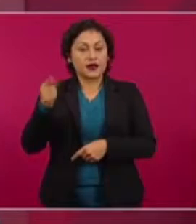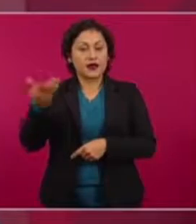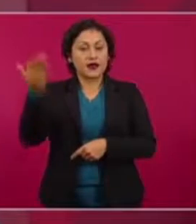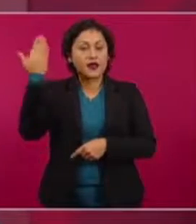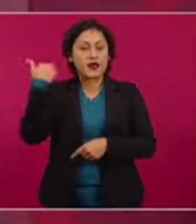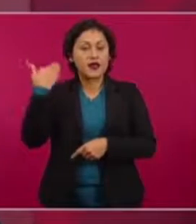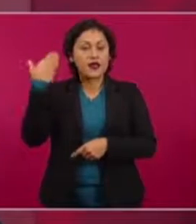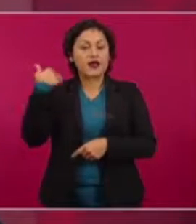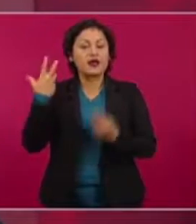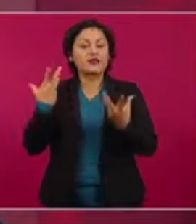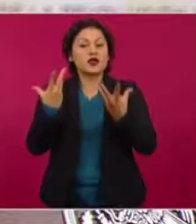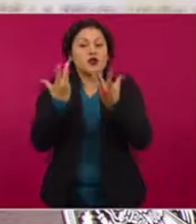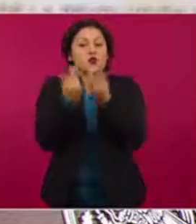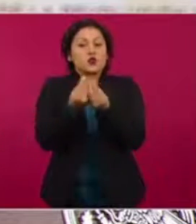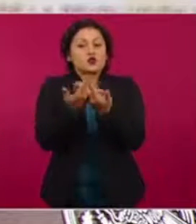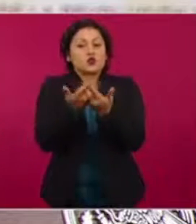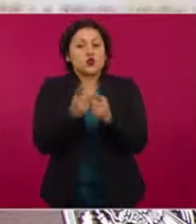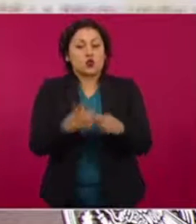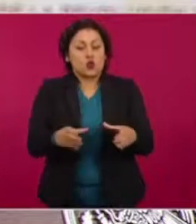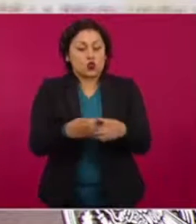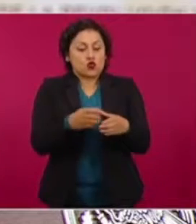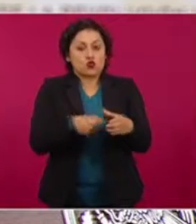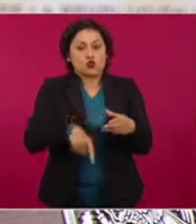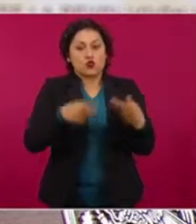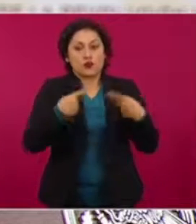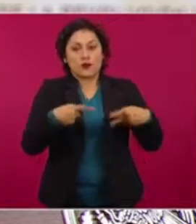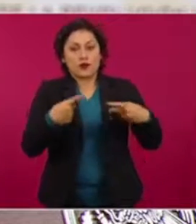a revolucionarios,